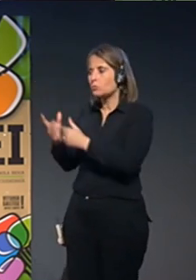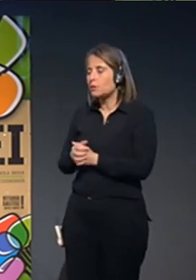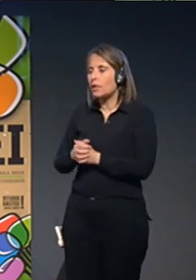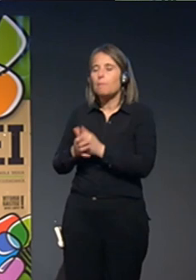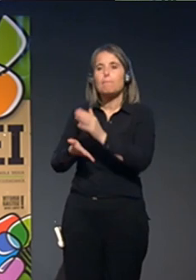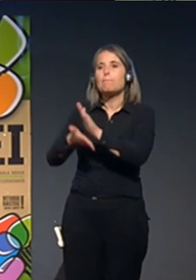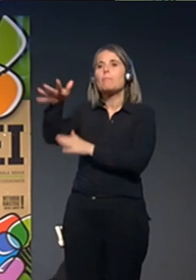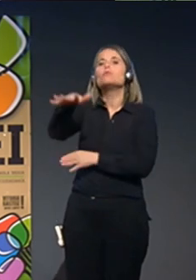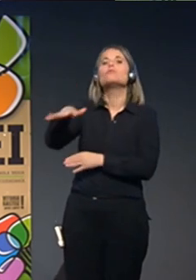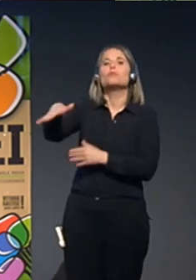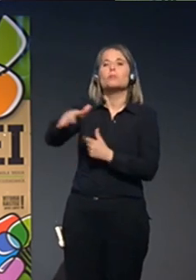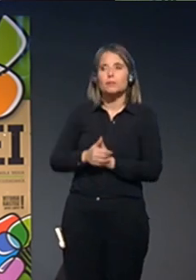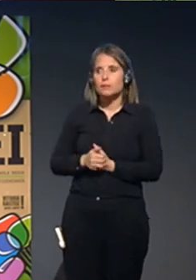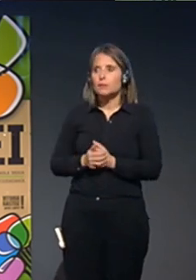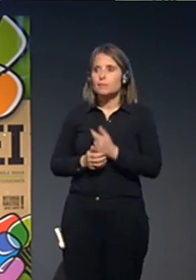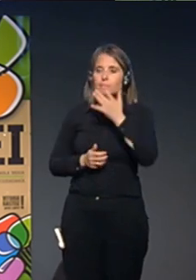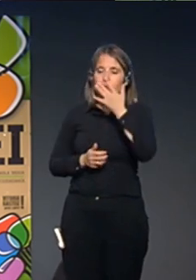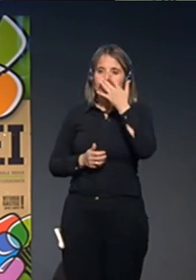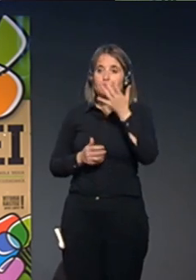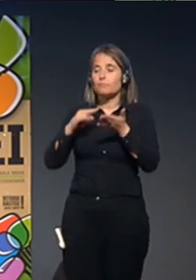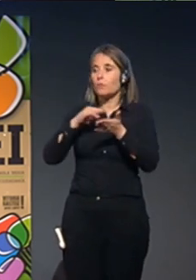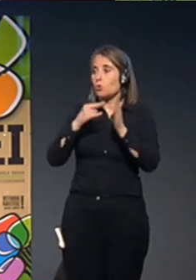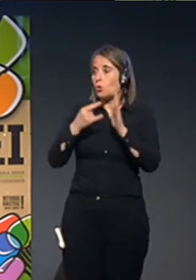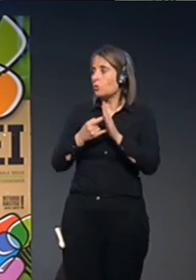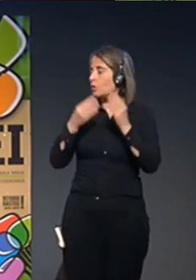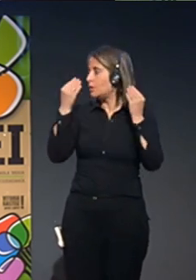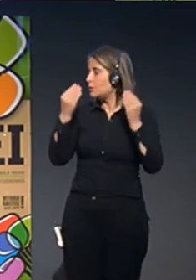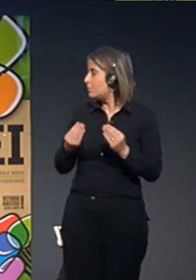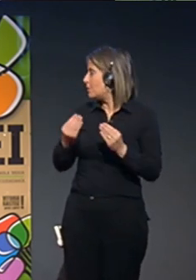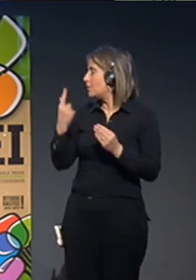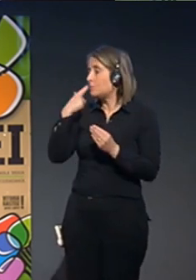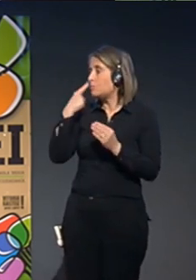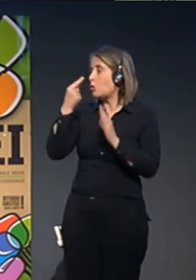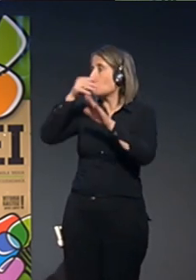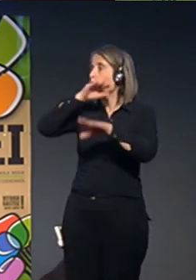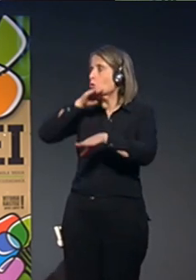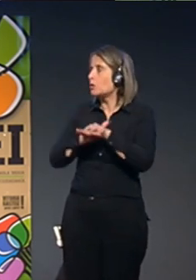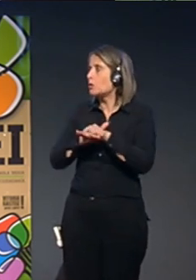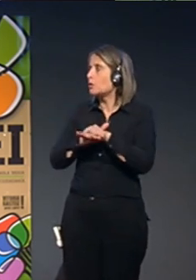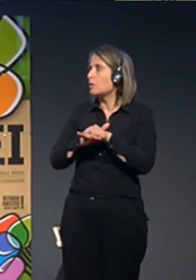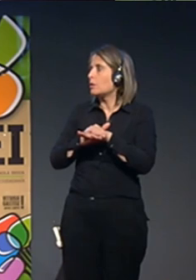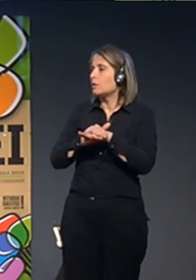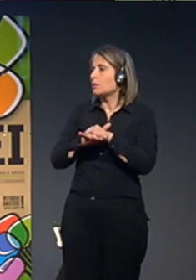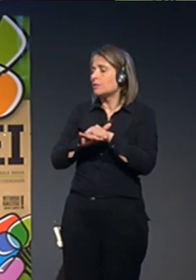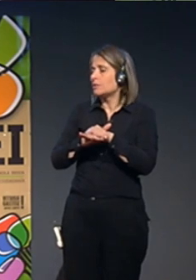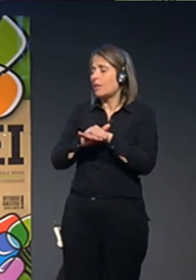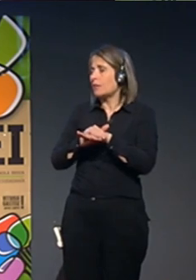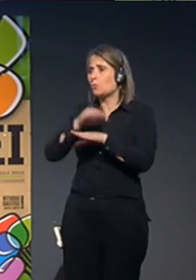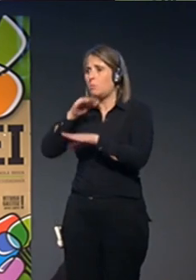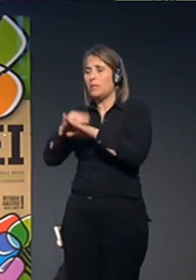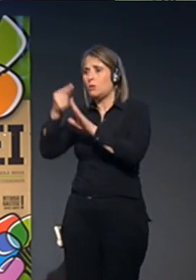Hacia dónde vamos porque teniendo soluciones muy buenas ninguna de ellas está cumpliendo y se están cumpliendo todas las malas que